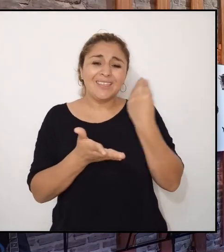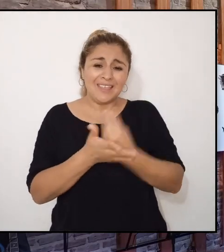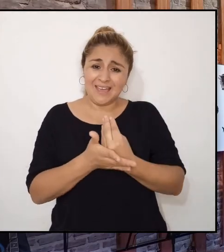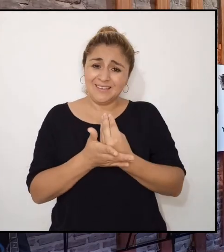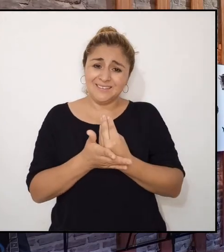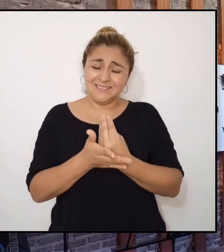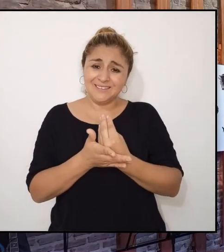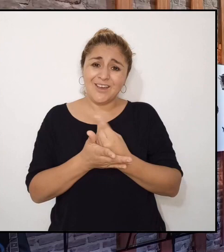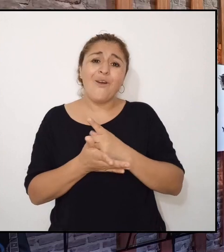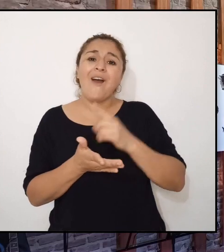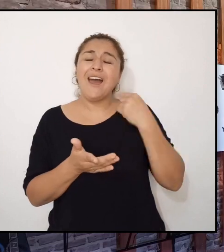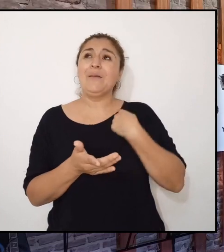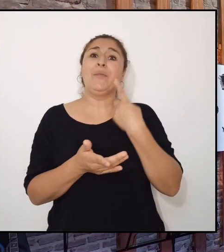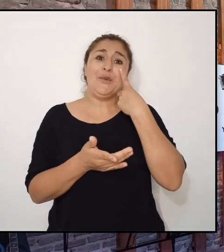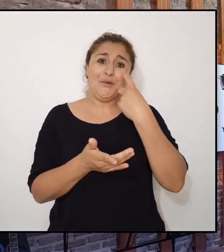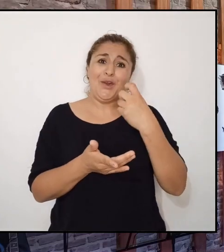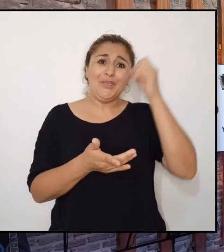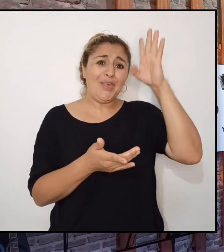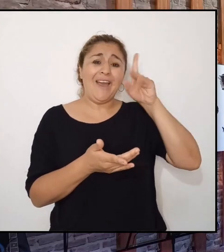¿Verdad? Entonces,